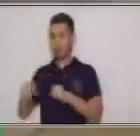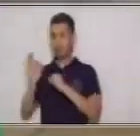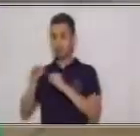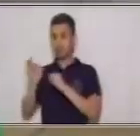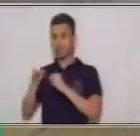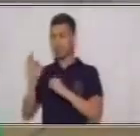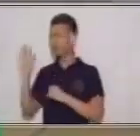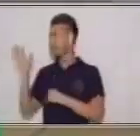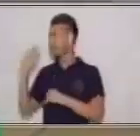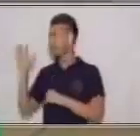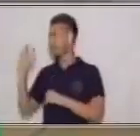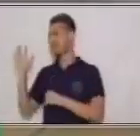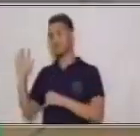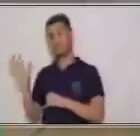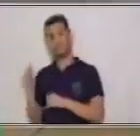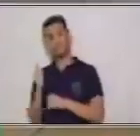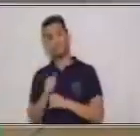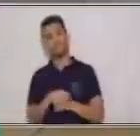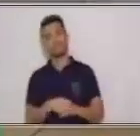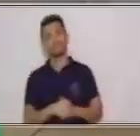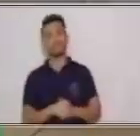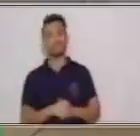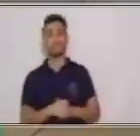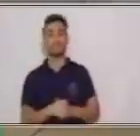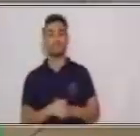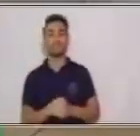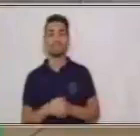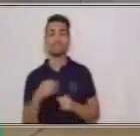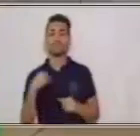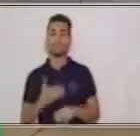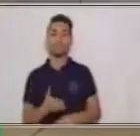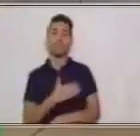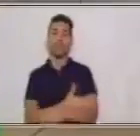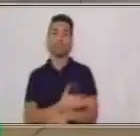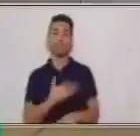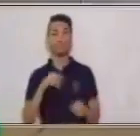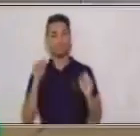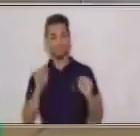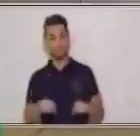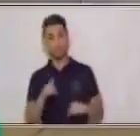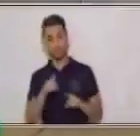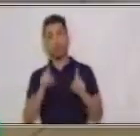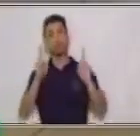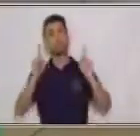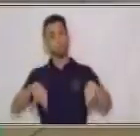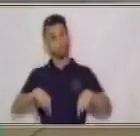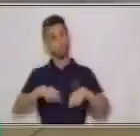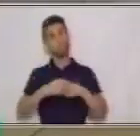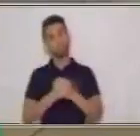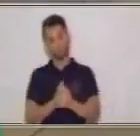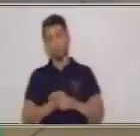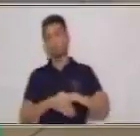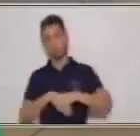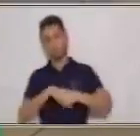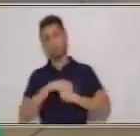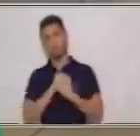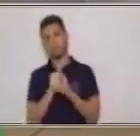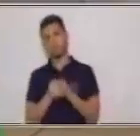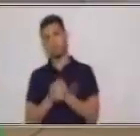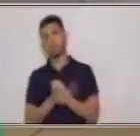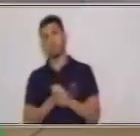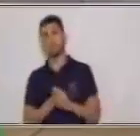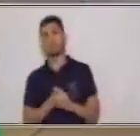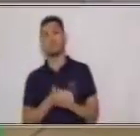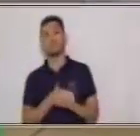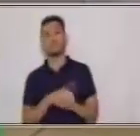lengua de señas. Hola Mauricio. Antes de empezar, te recomiendo que laves tus manos constantemente con agua y jabón, que